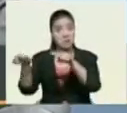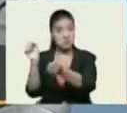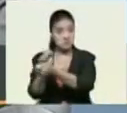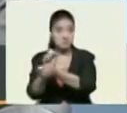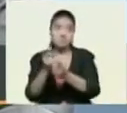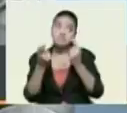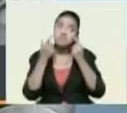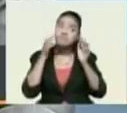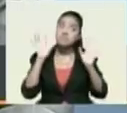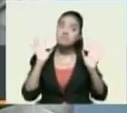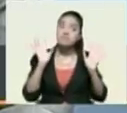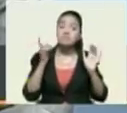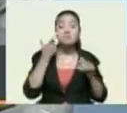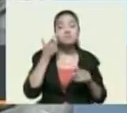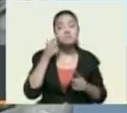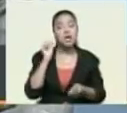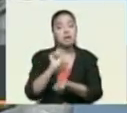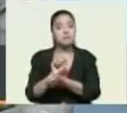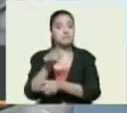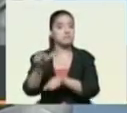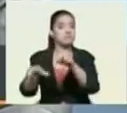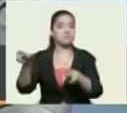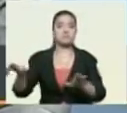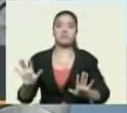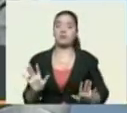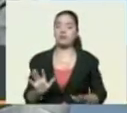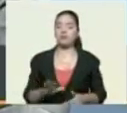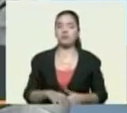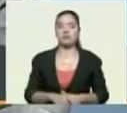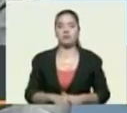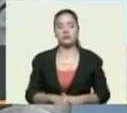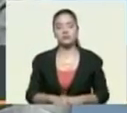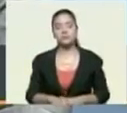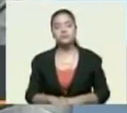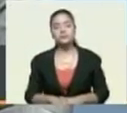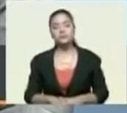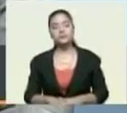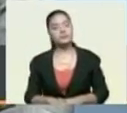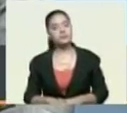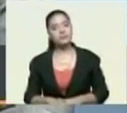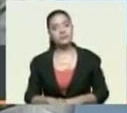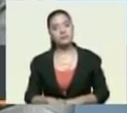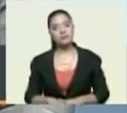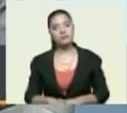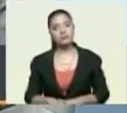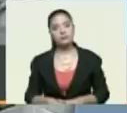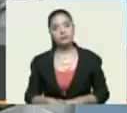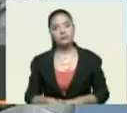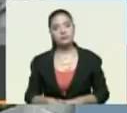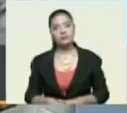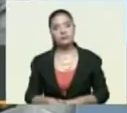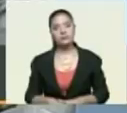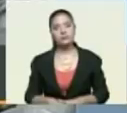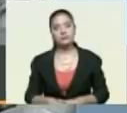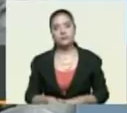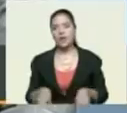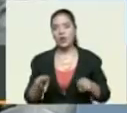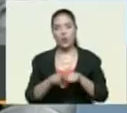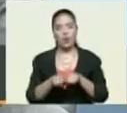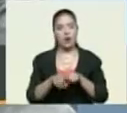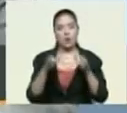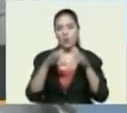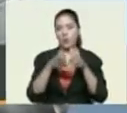detenidos, que se vean en el espejo de todas estas personas que están actuando al estilo de una